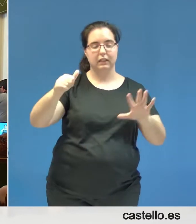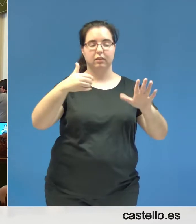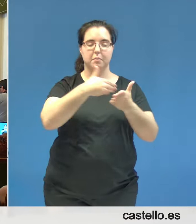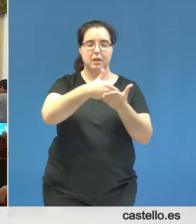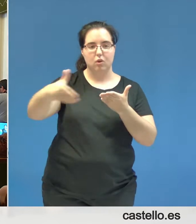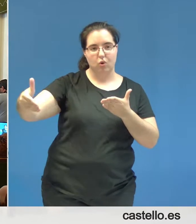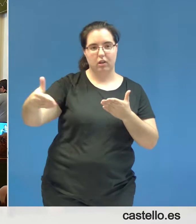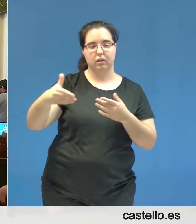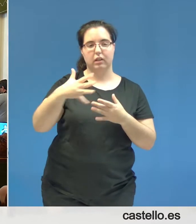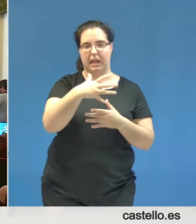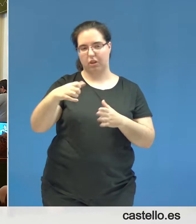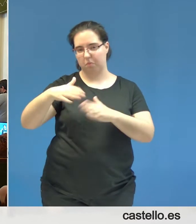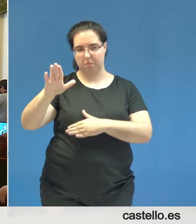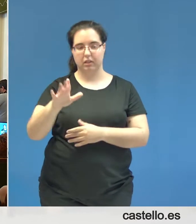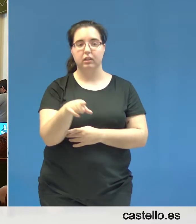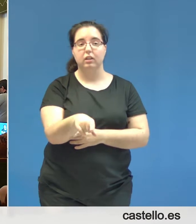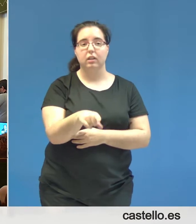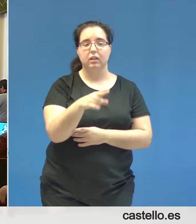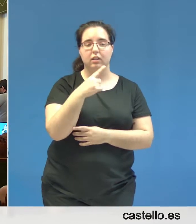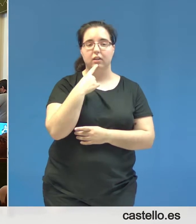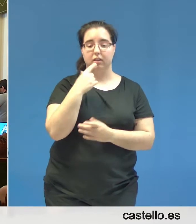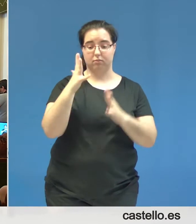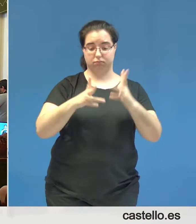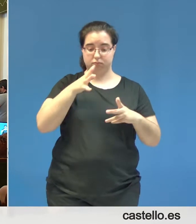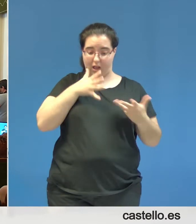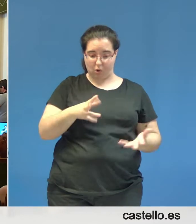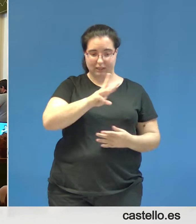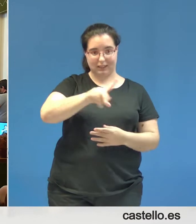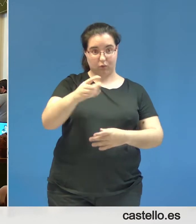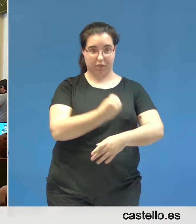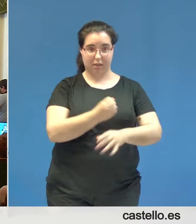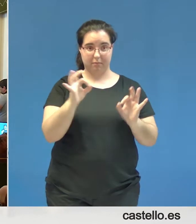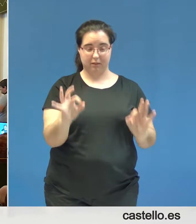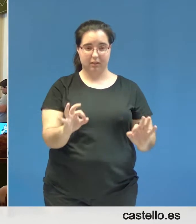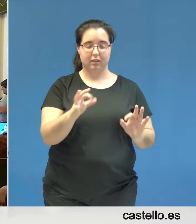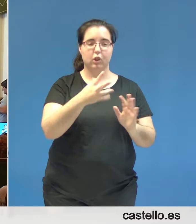46.502.605,14, por lo cual el total del inventario a esta fecha, 31 de diciembre, son